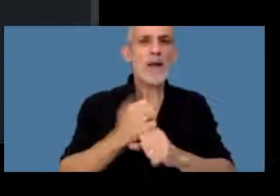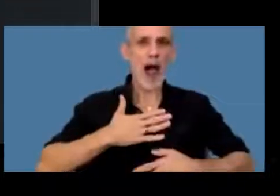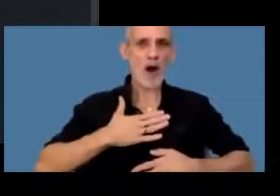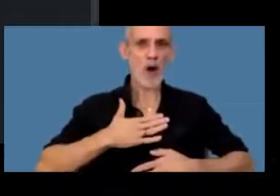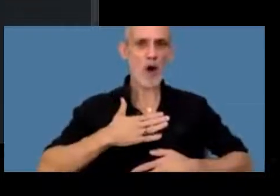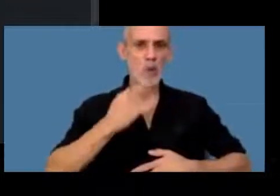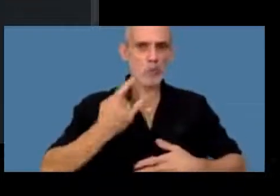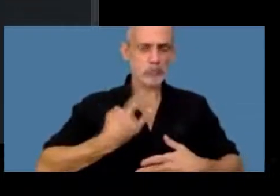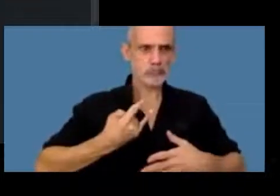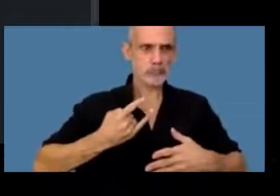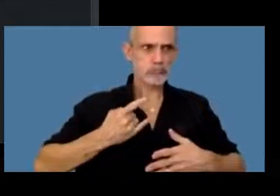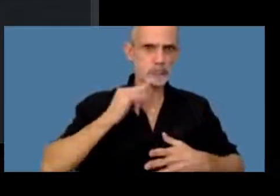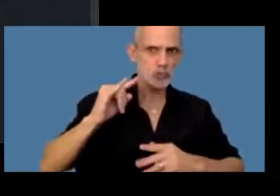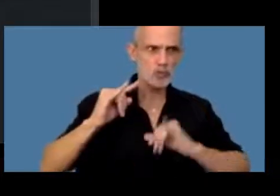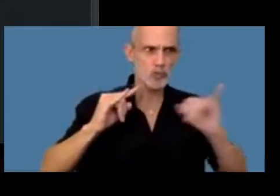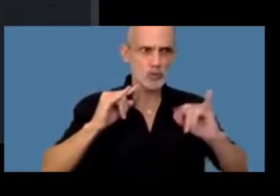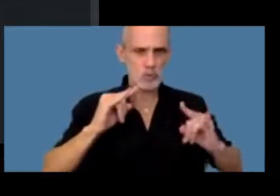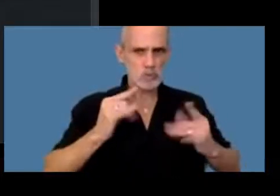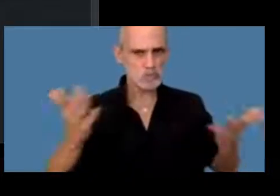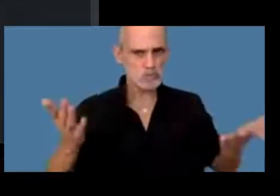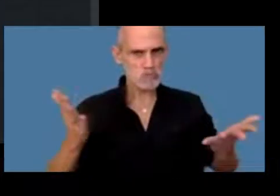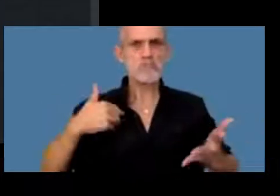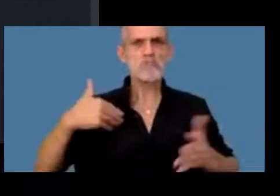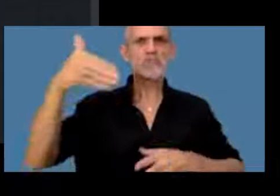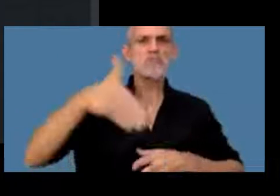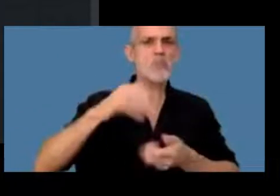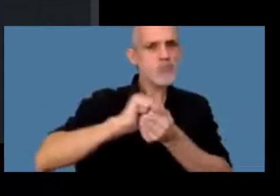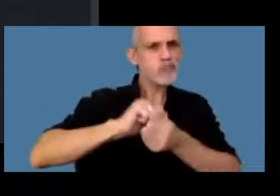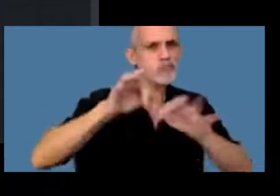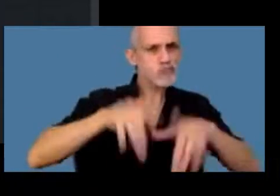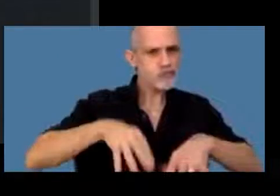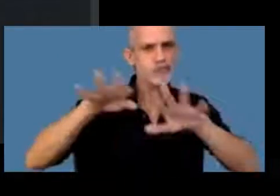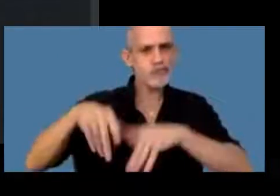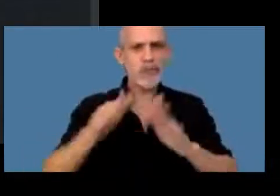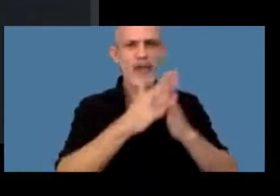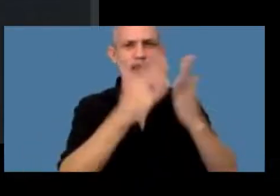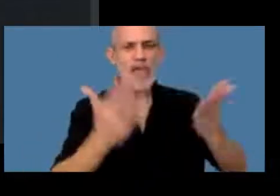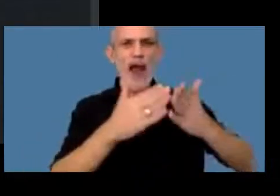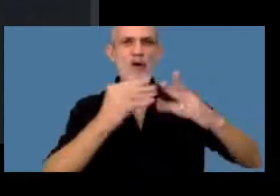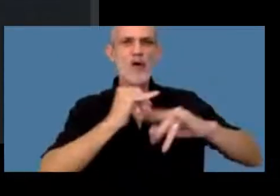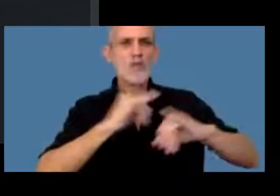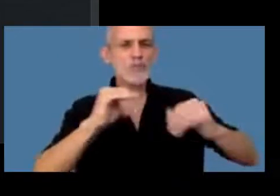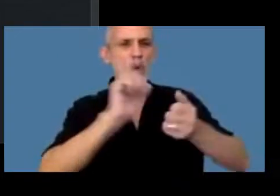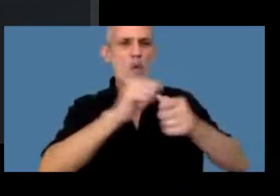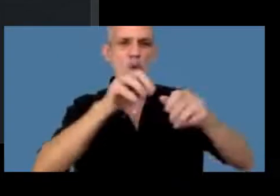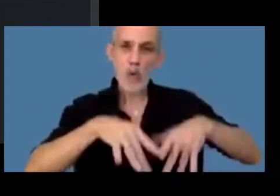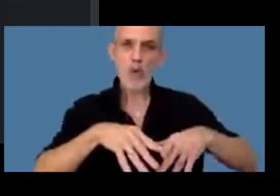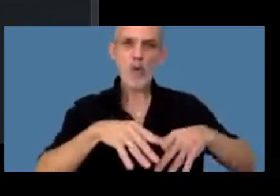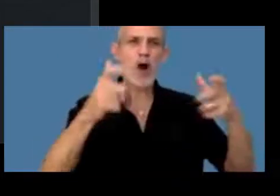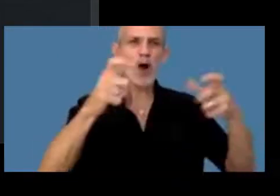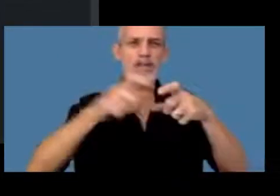poco lo que vengo publicando en distintos medios, en distintas publicaciones en distintos consejos, etcétera,